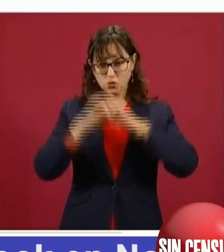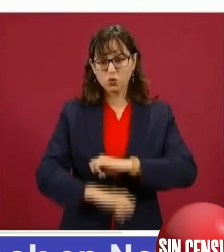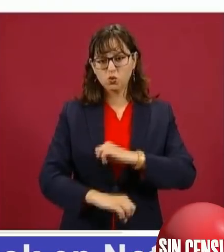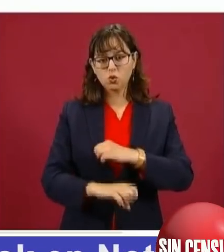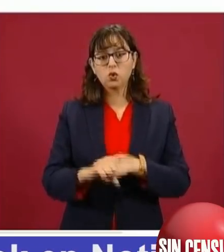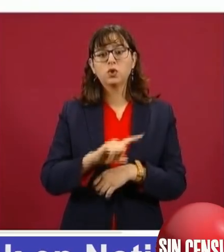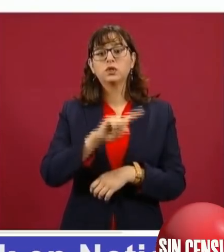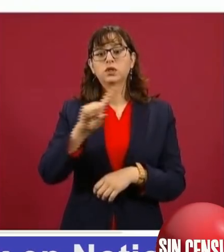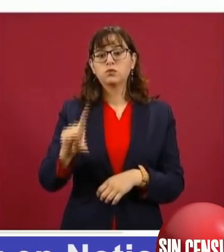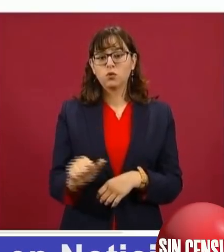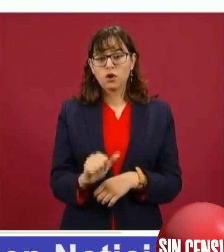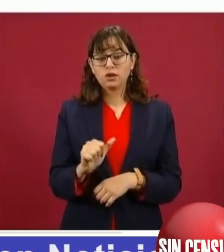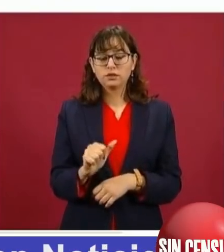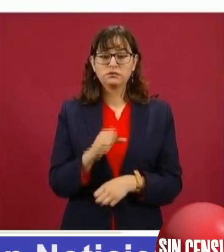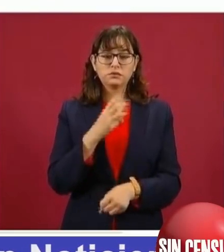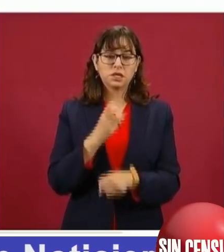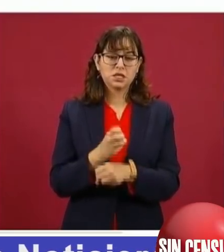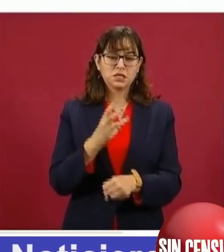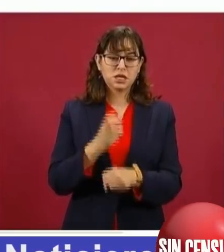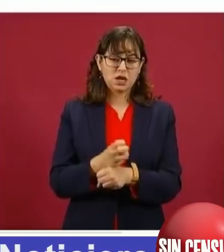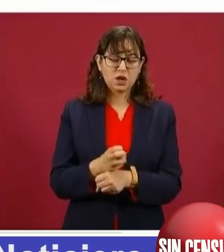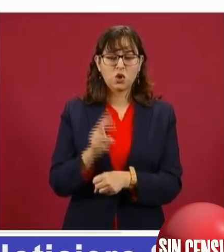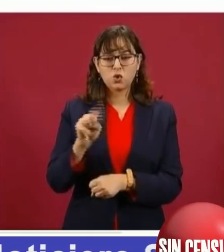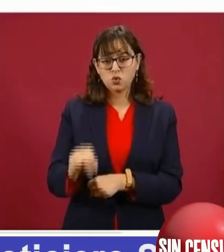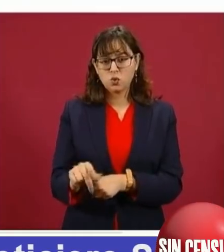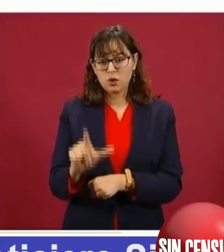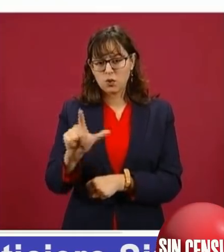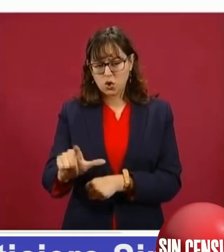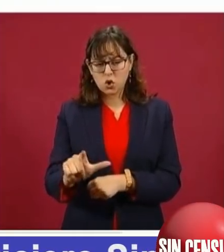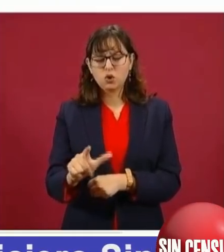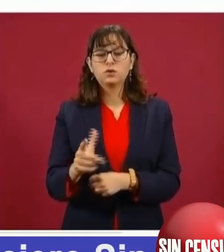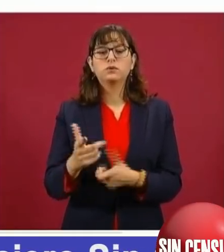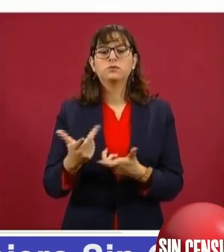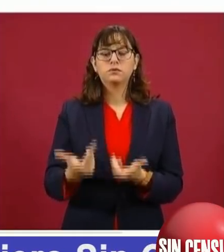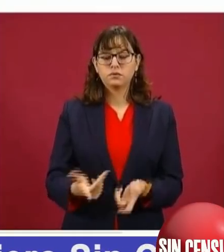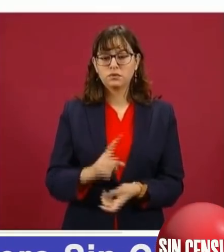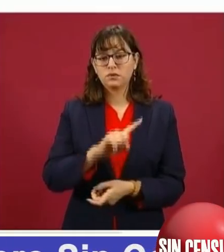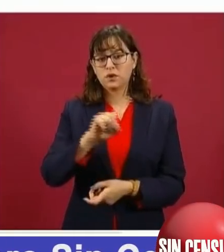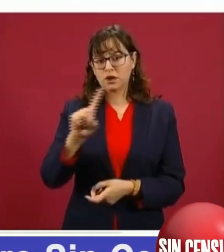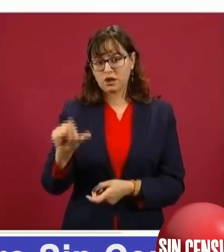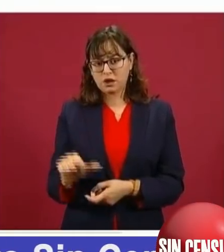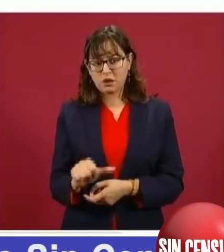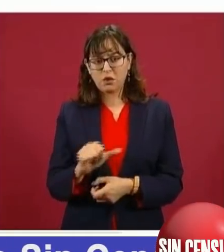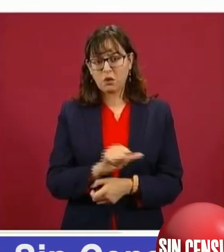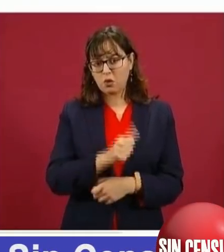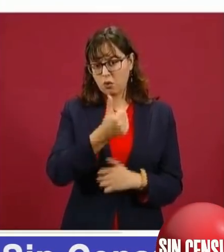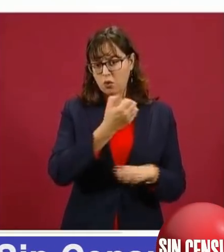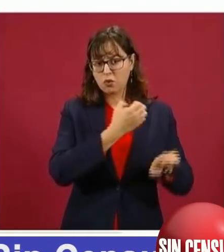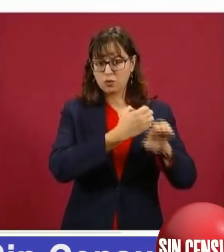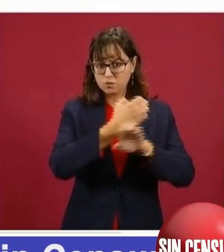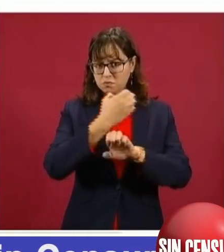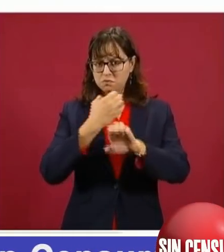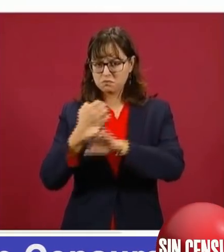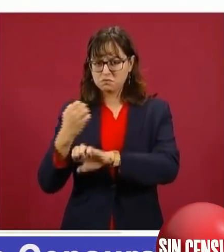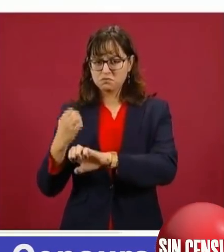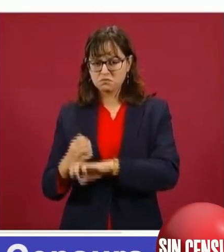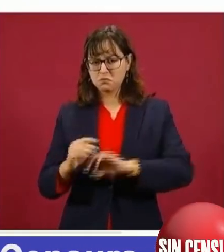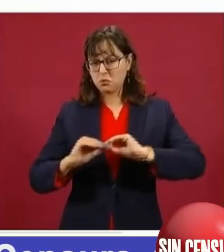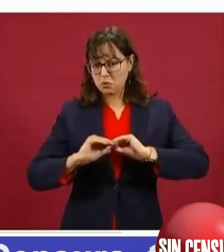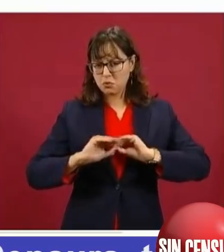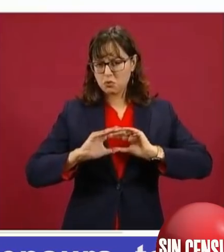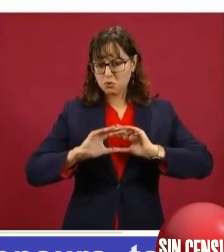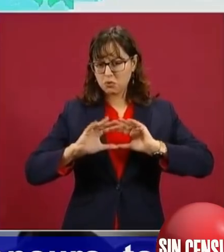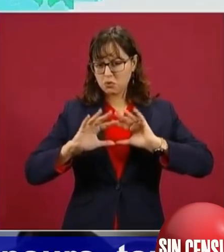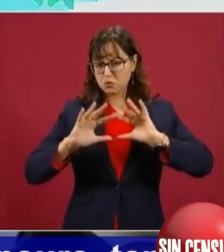Nuevo León como la tercera con mayor intensidad epidémica, seguida de algunos otros de acuerdo a la intensidad del color